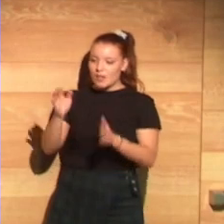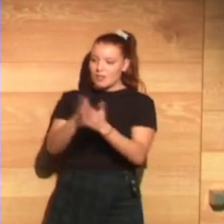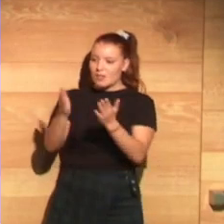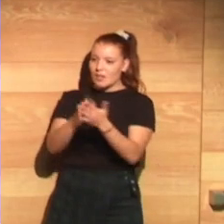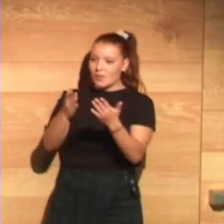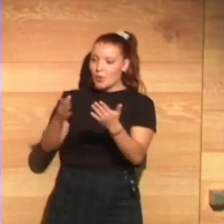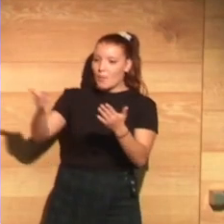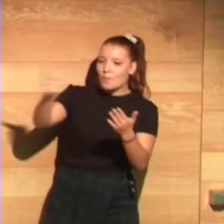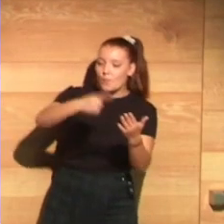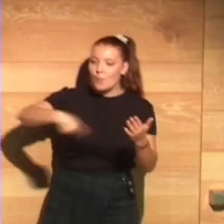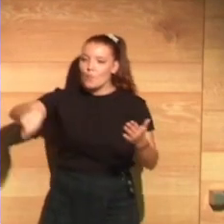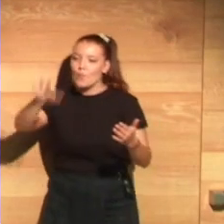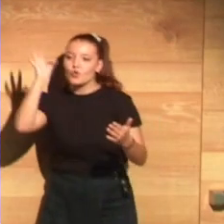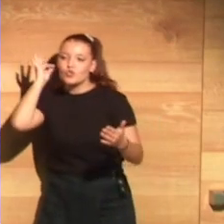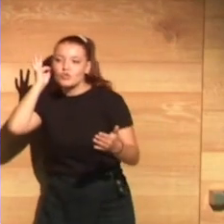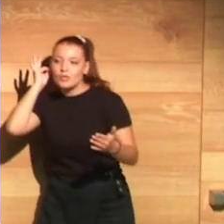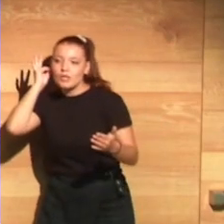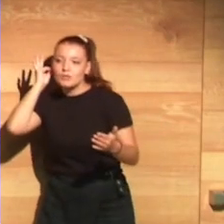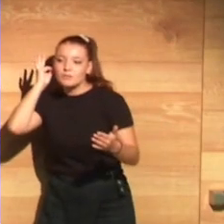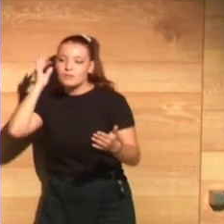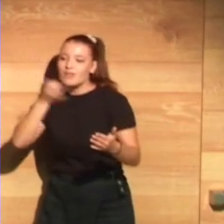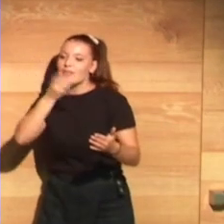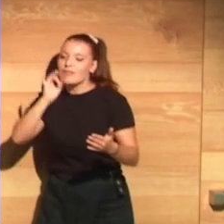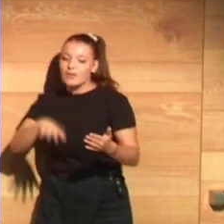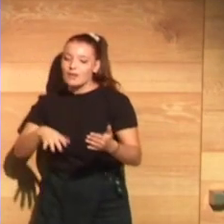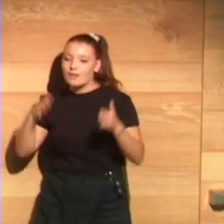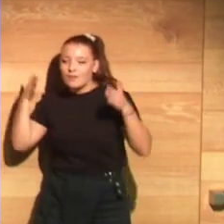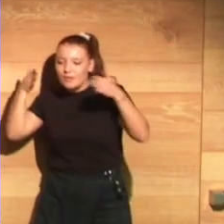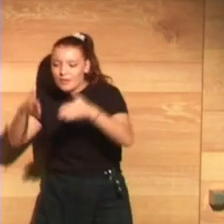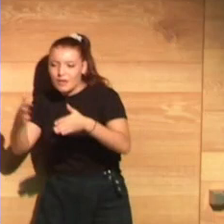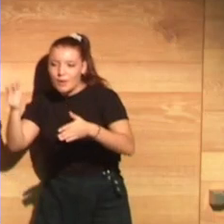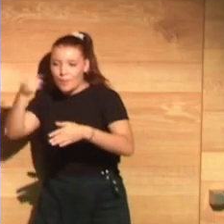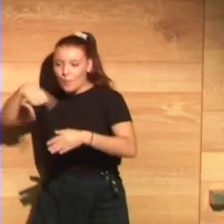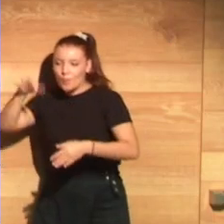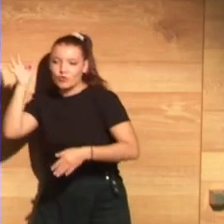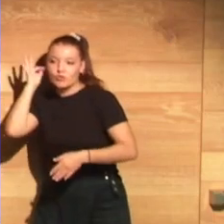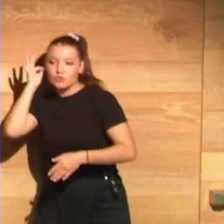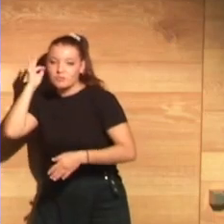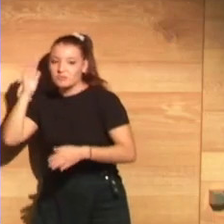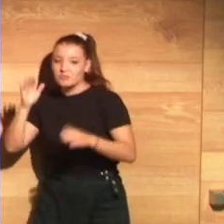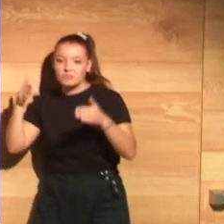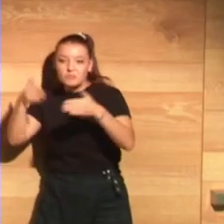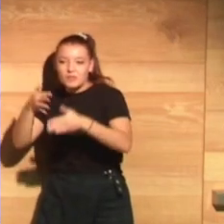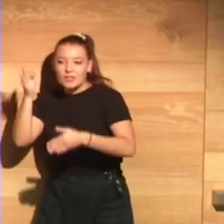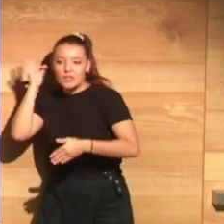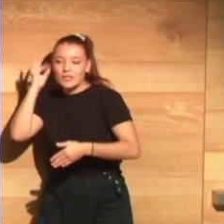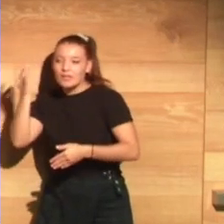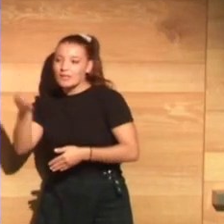también que te quería preguntar, y es que dedicas el libro a vosotras. ¿Quiénes son vosotras?